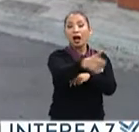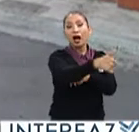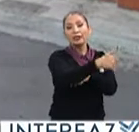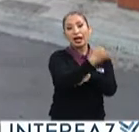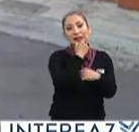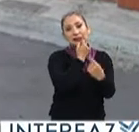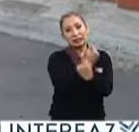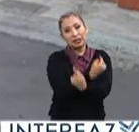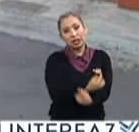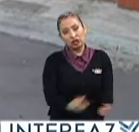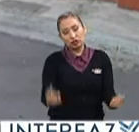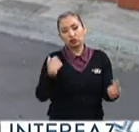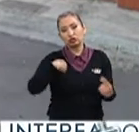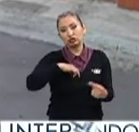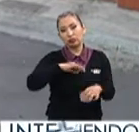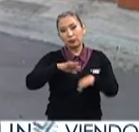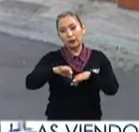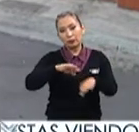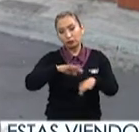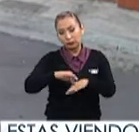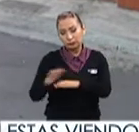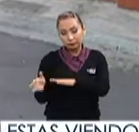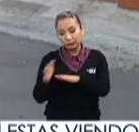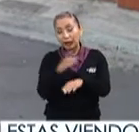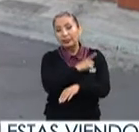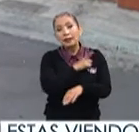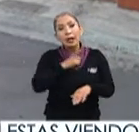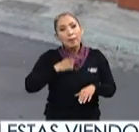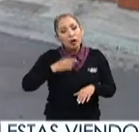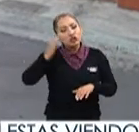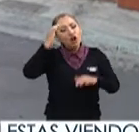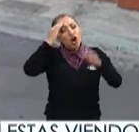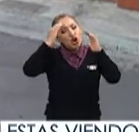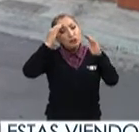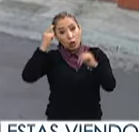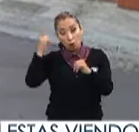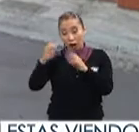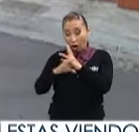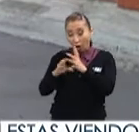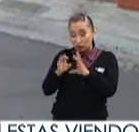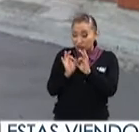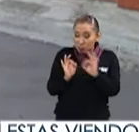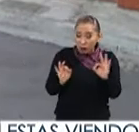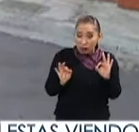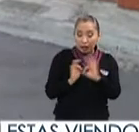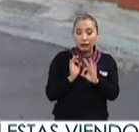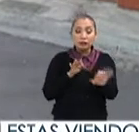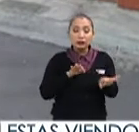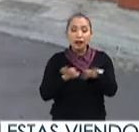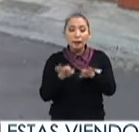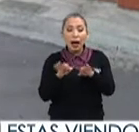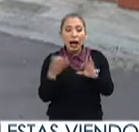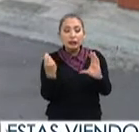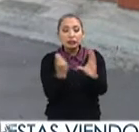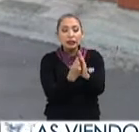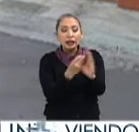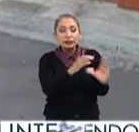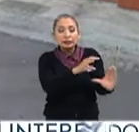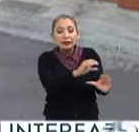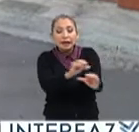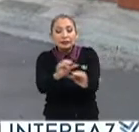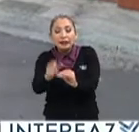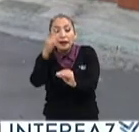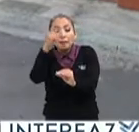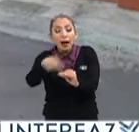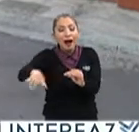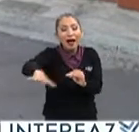de los niños con los que vamos a trabajar. Debemos de tener conocimiento, una de las funciones también es trabajar una enseñanza